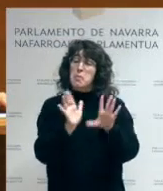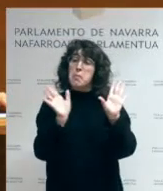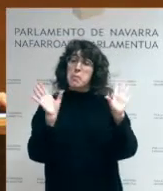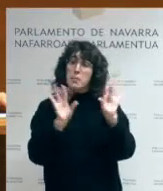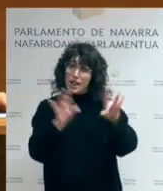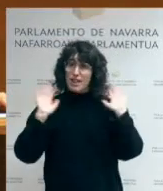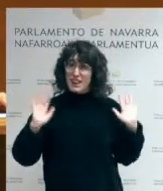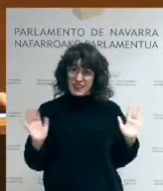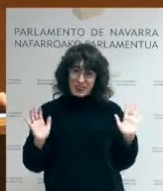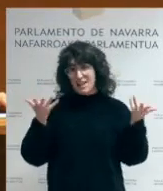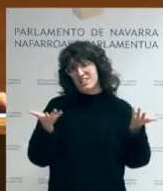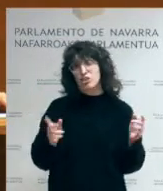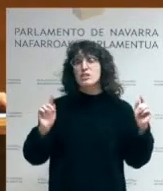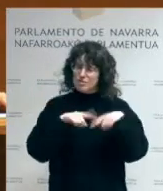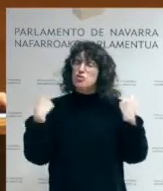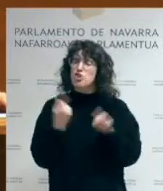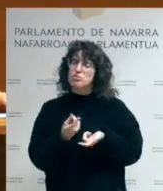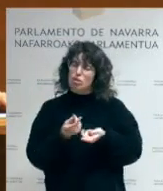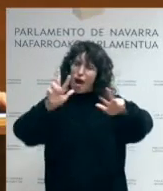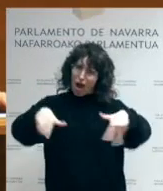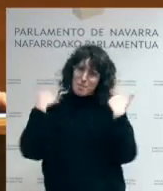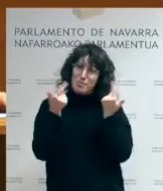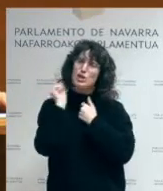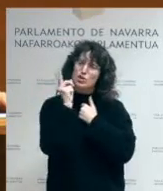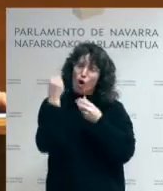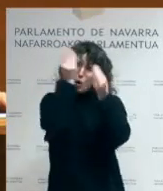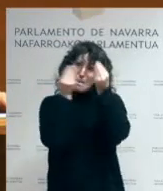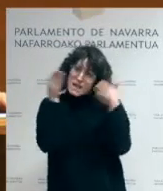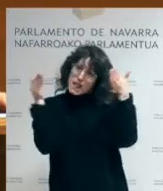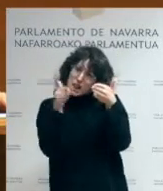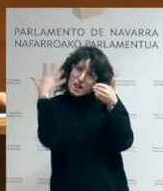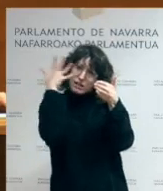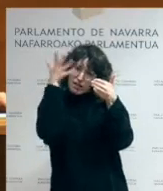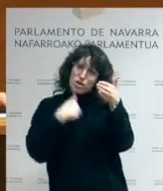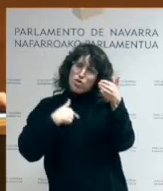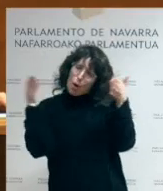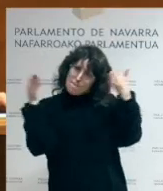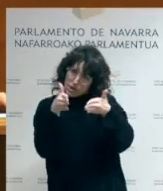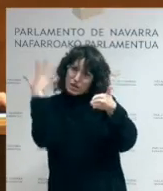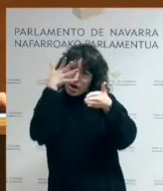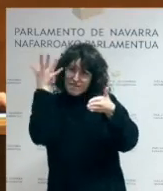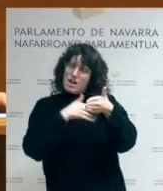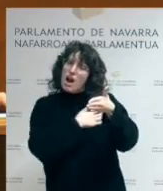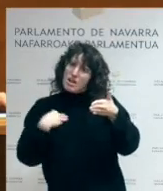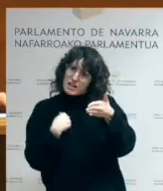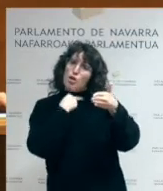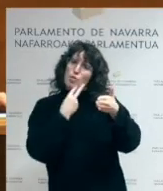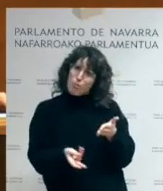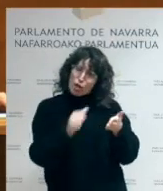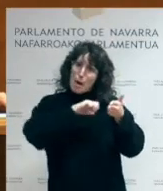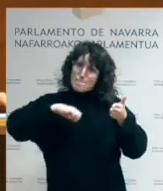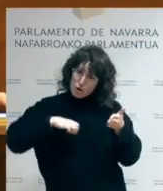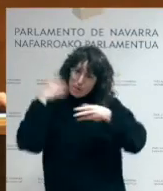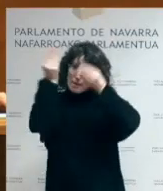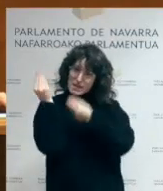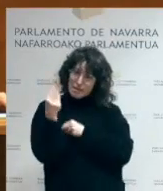pensar siempre en Navarra y para Navarra. Yo pienso en Navarra y quiero para Navarra una voz propia, un pensamiento propio. Quiero